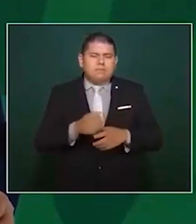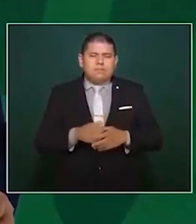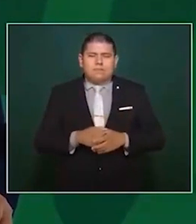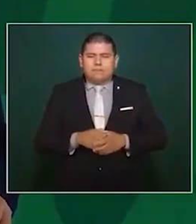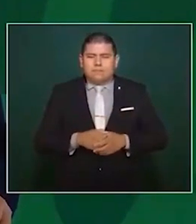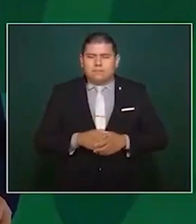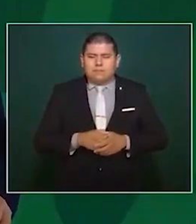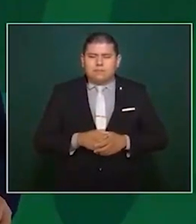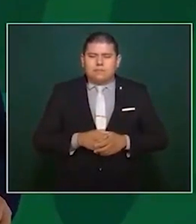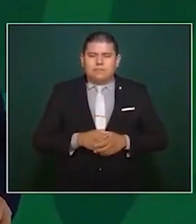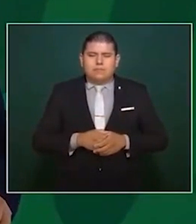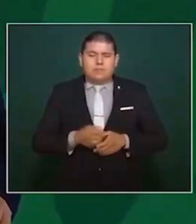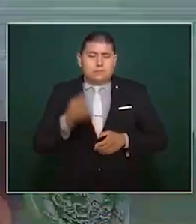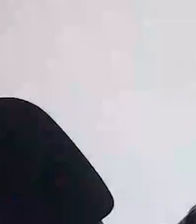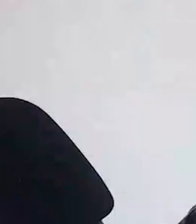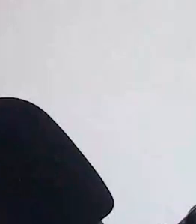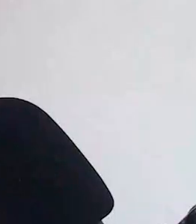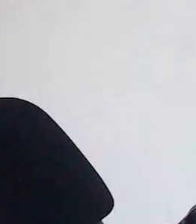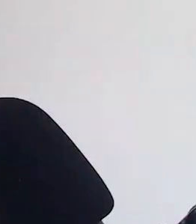cuiden.